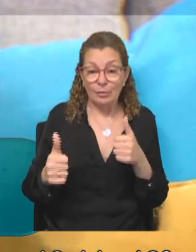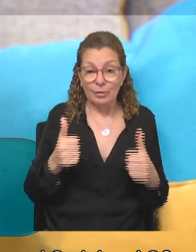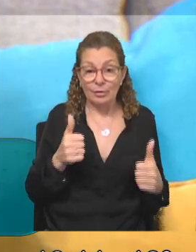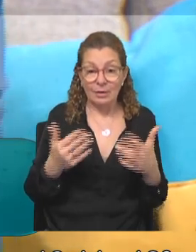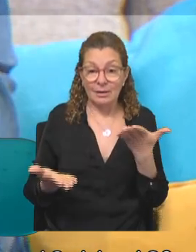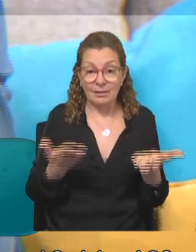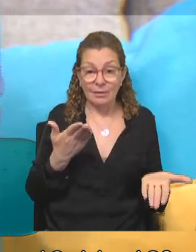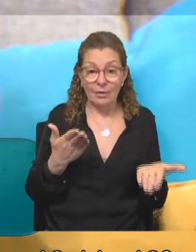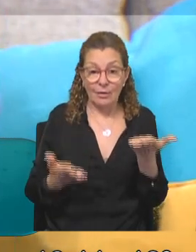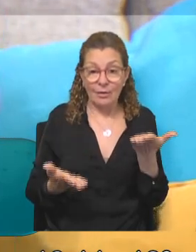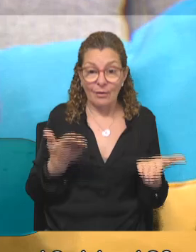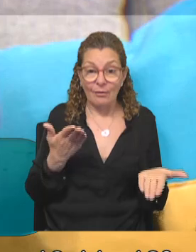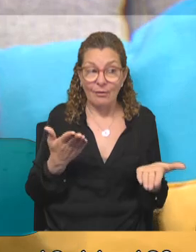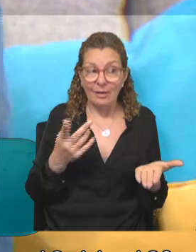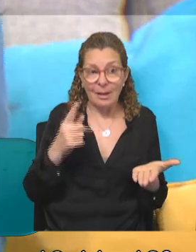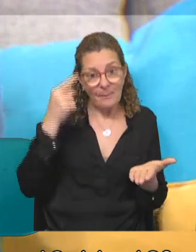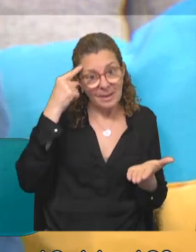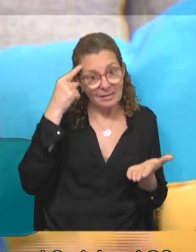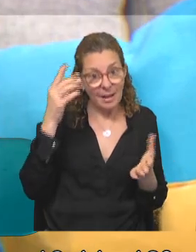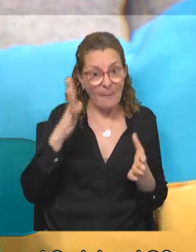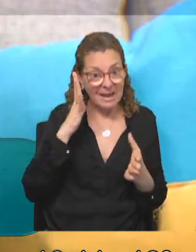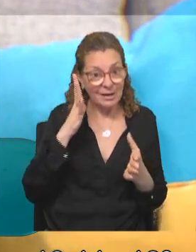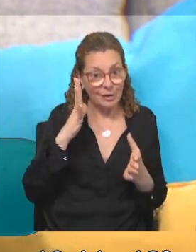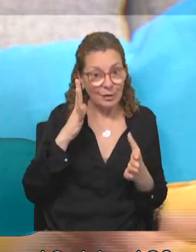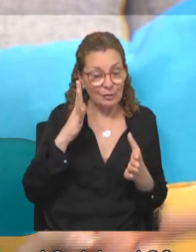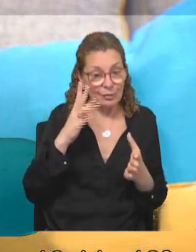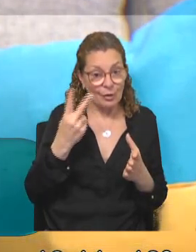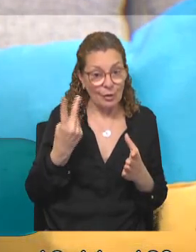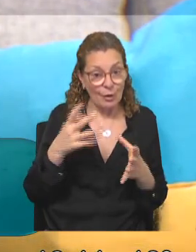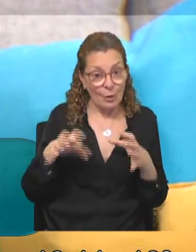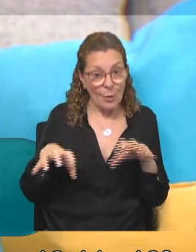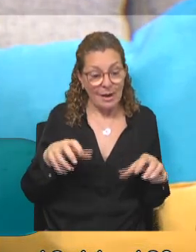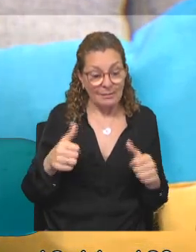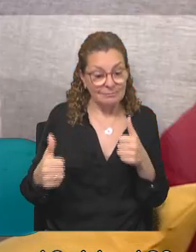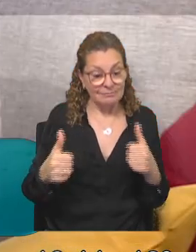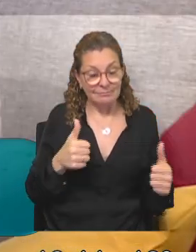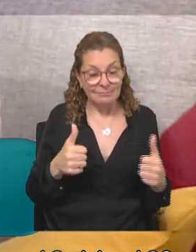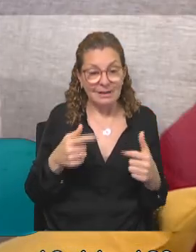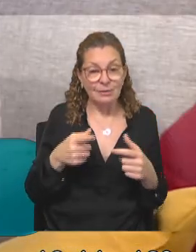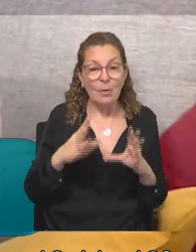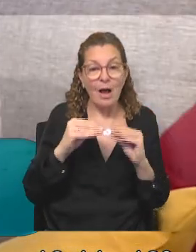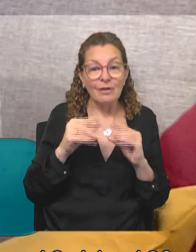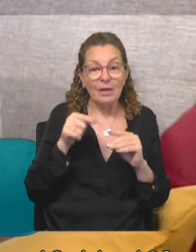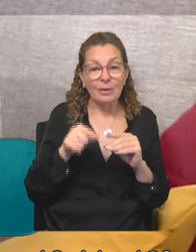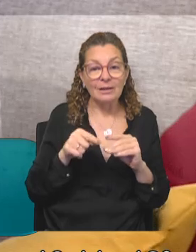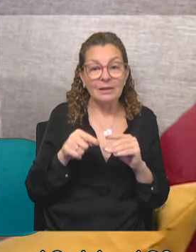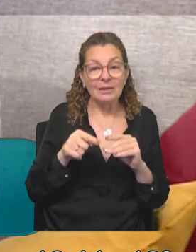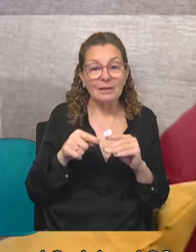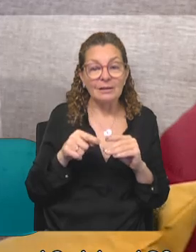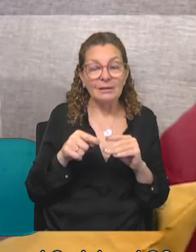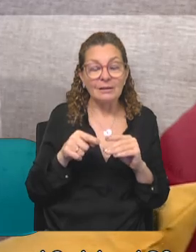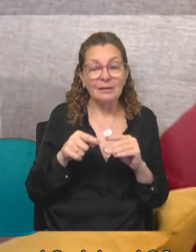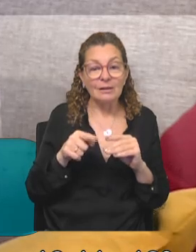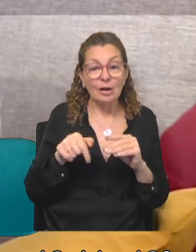ese sub y baja en el que es peligroso estar en los dos lugares opuestos, ¿no? Sí, y hemos hablado ahí, Tania,